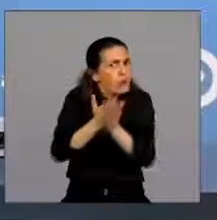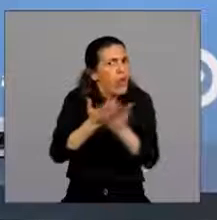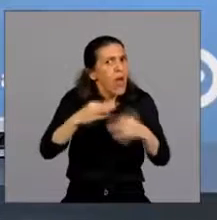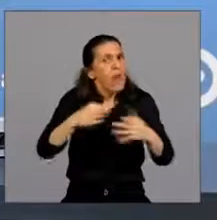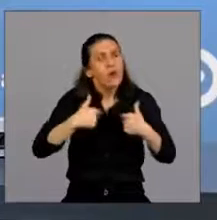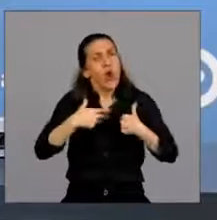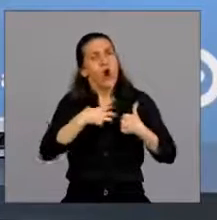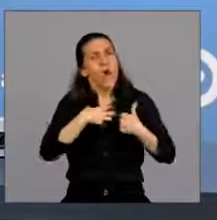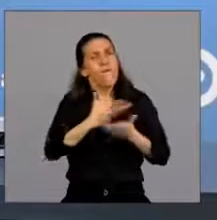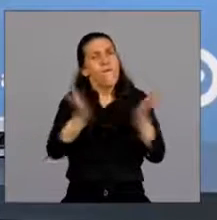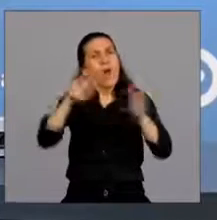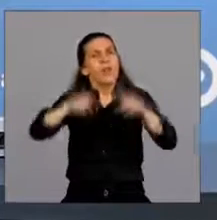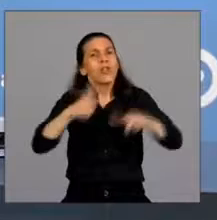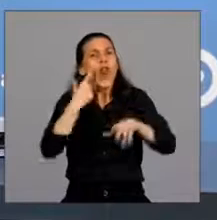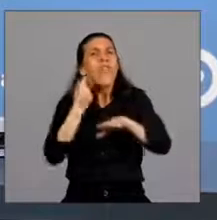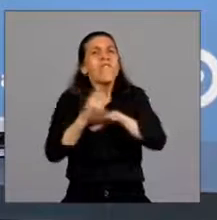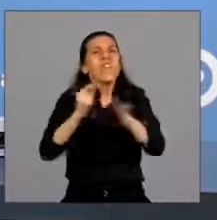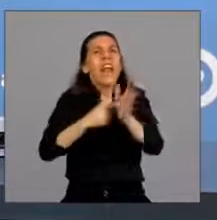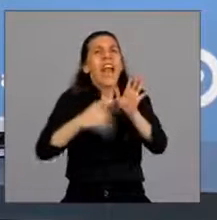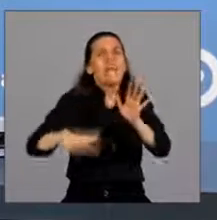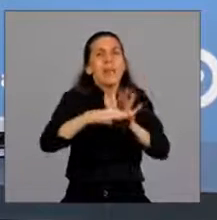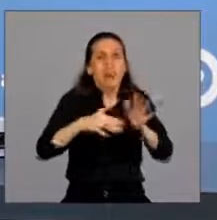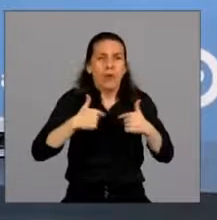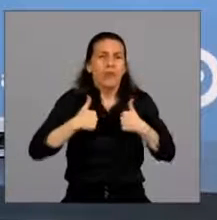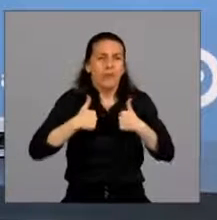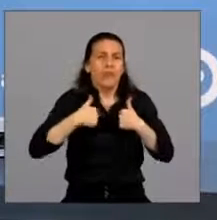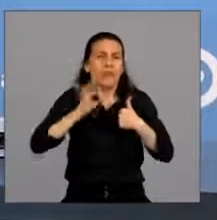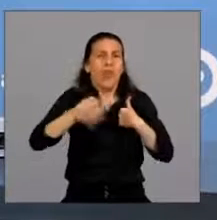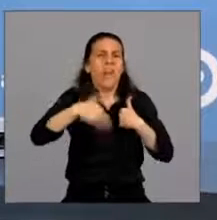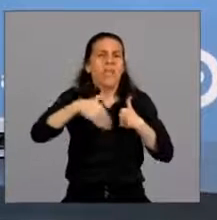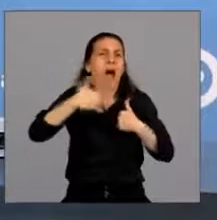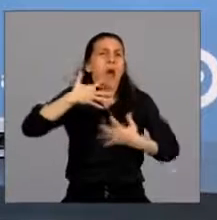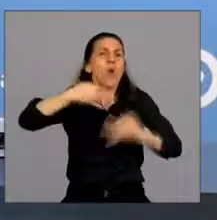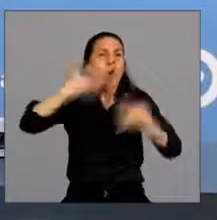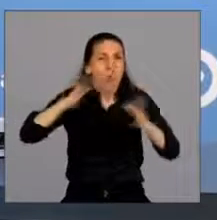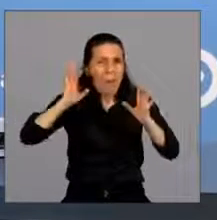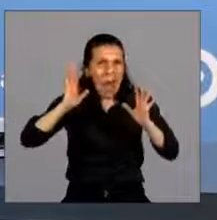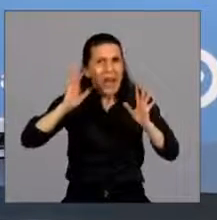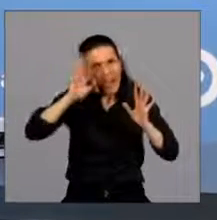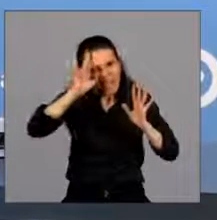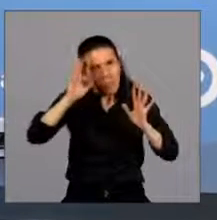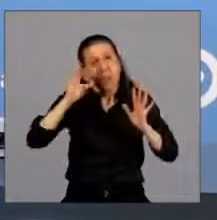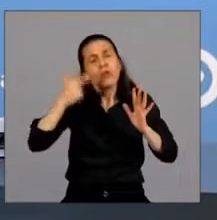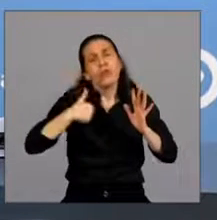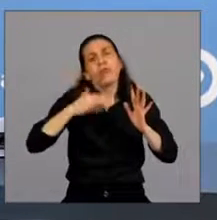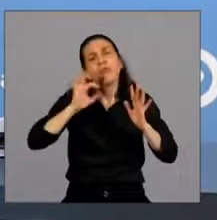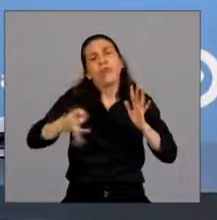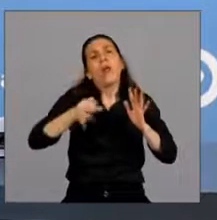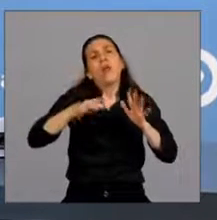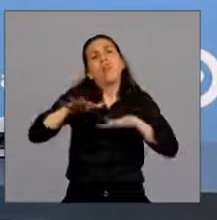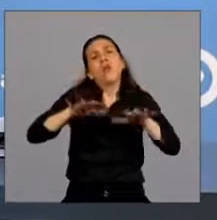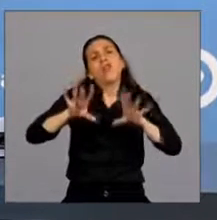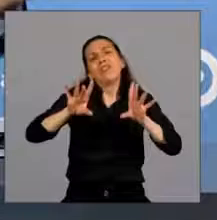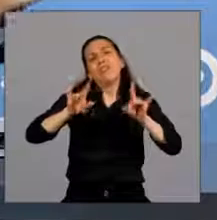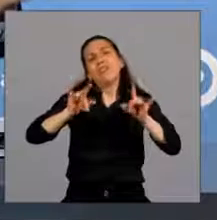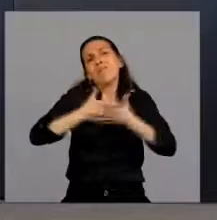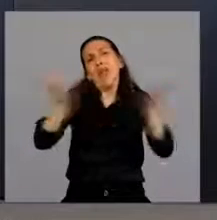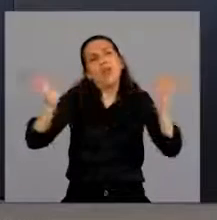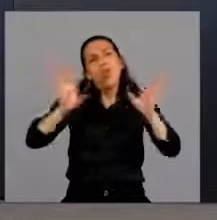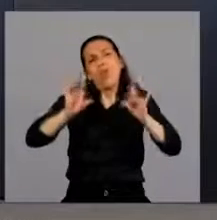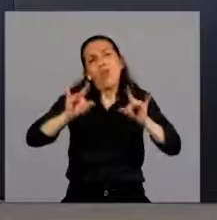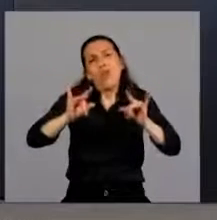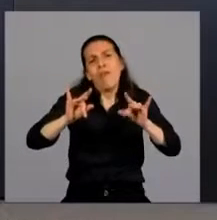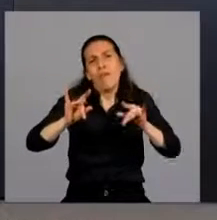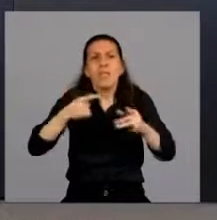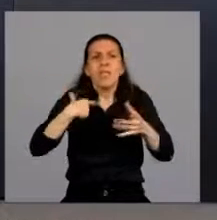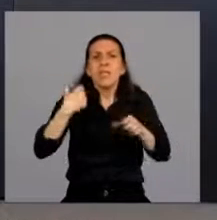confío en los porteños, confío en que vamos a seguir cumpliendo. Sé que es una situación muy difícil para todos. La verdad, el poder a trabajar